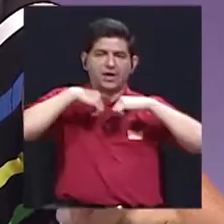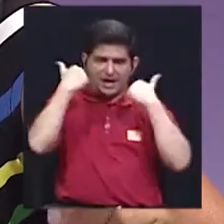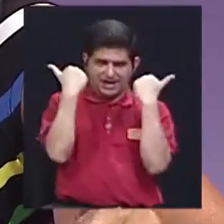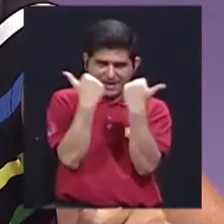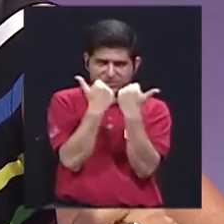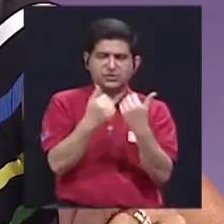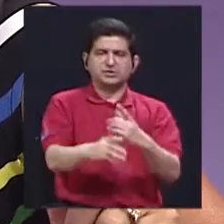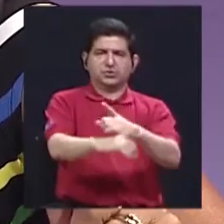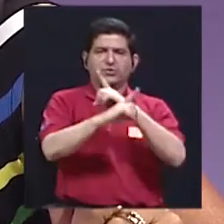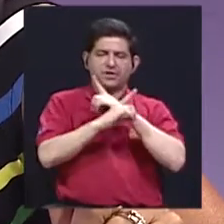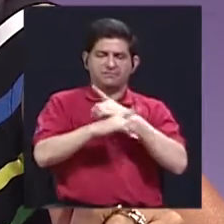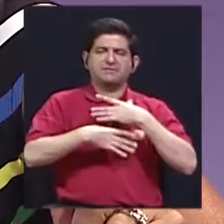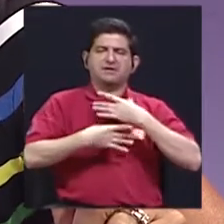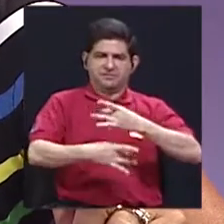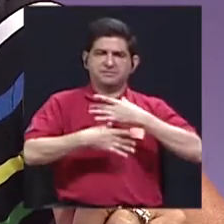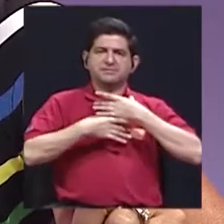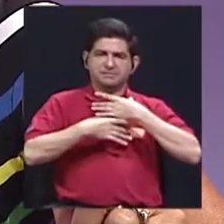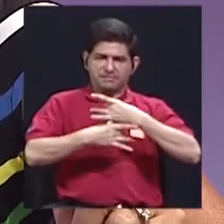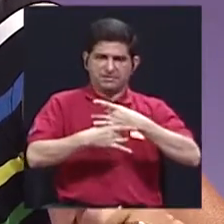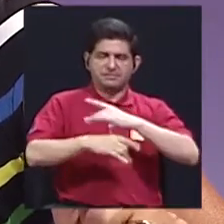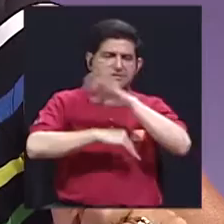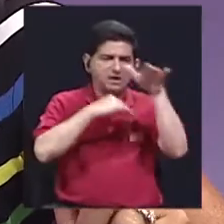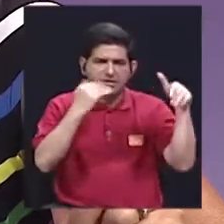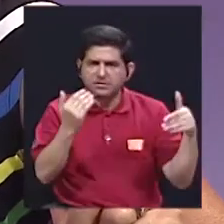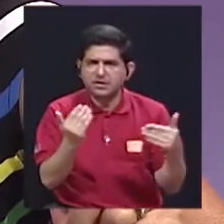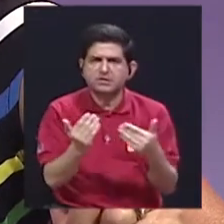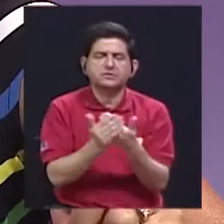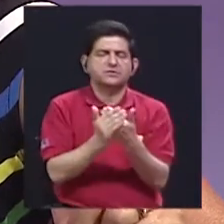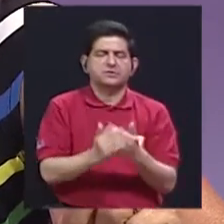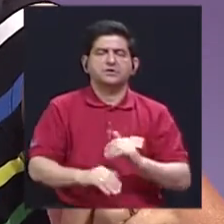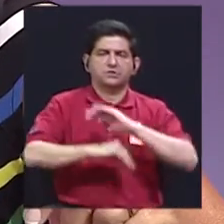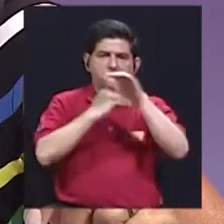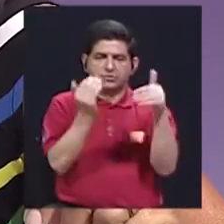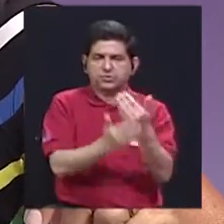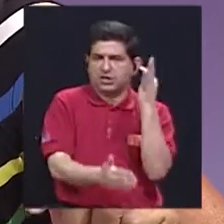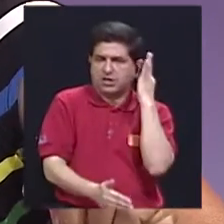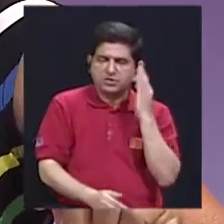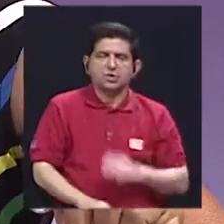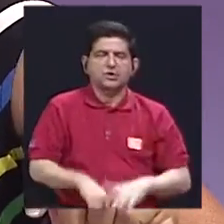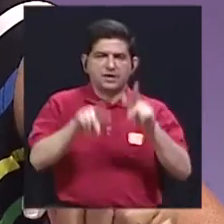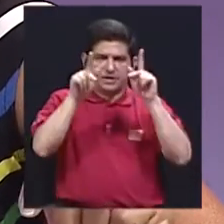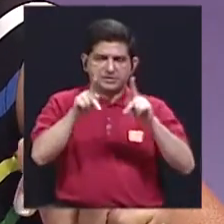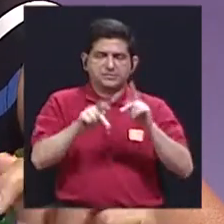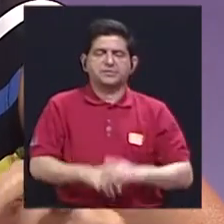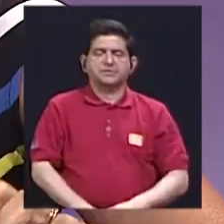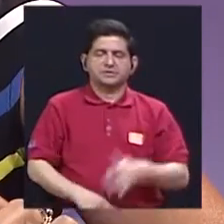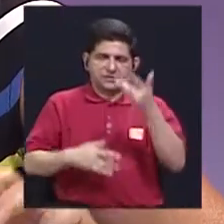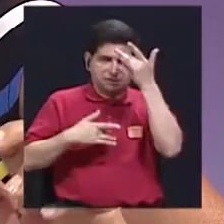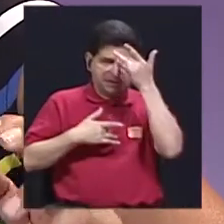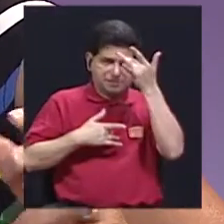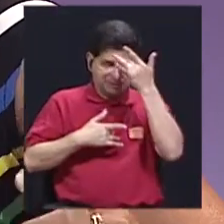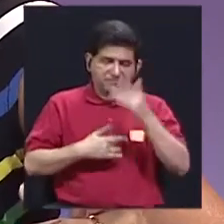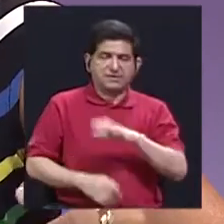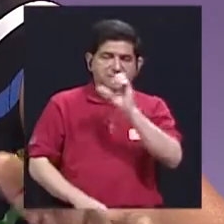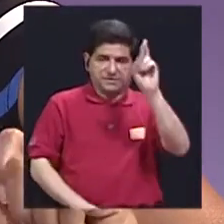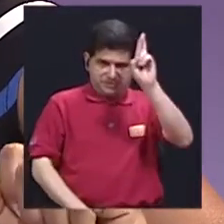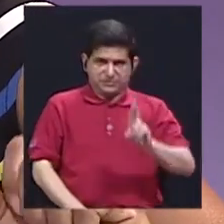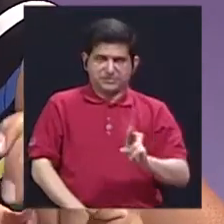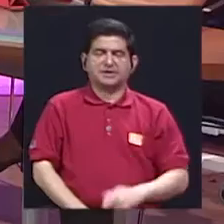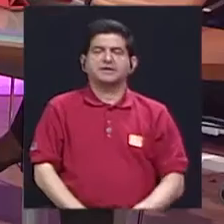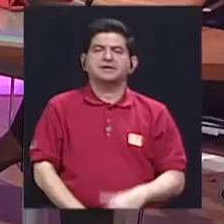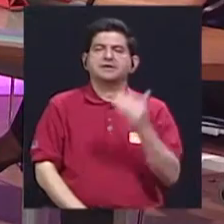que defiende los intereses de todos y todas las pacientes en costa rica tenemos para